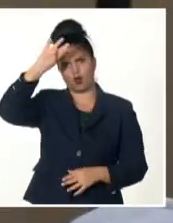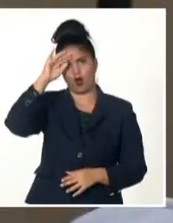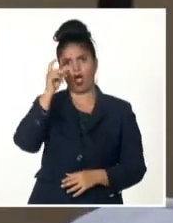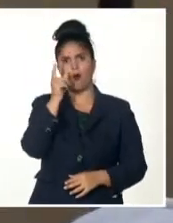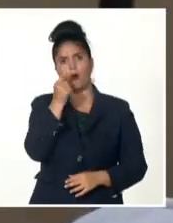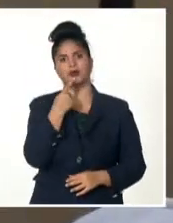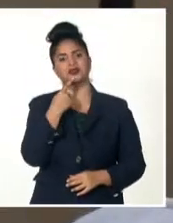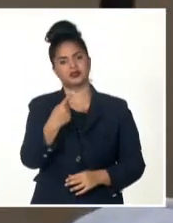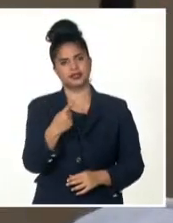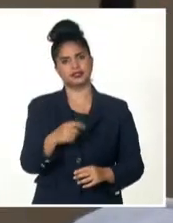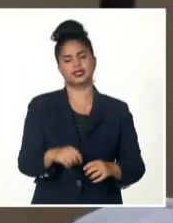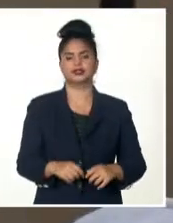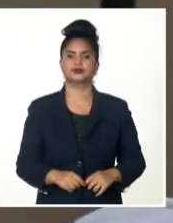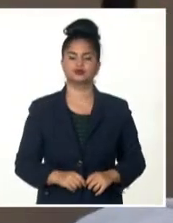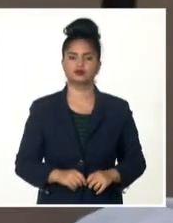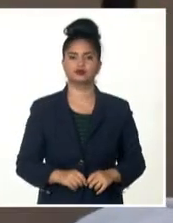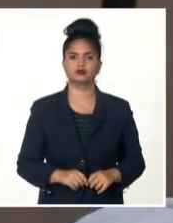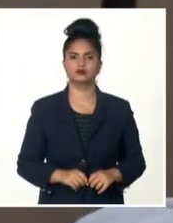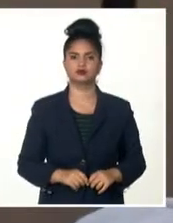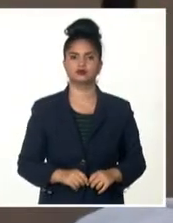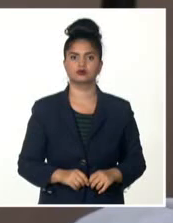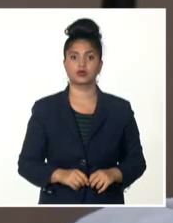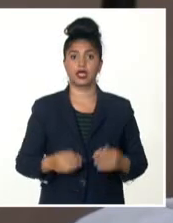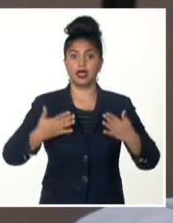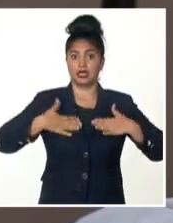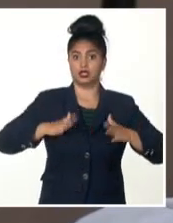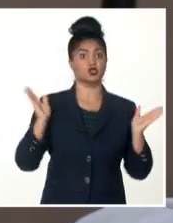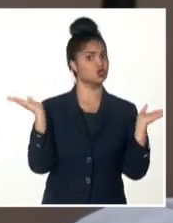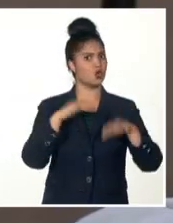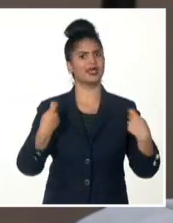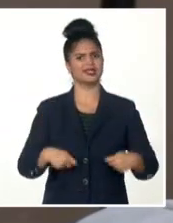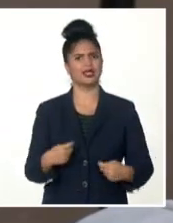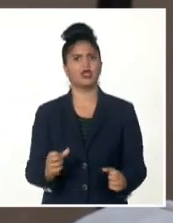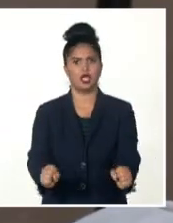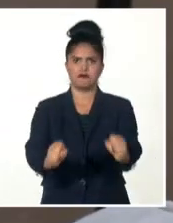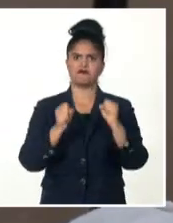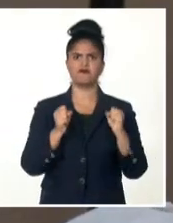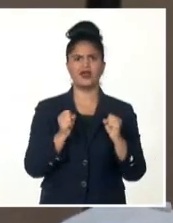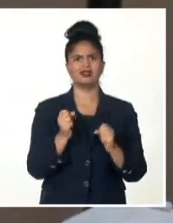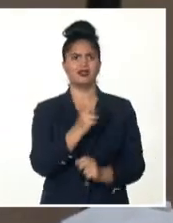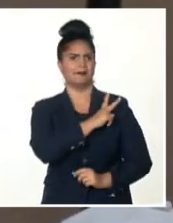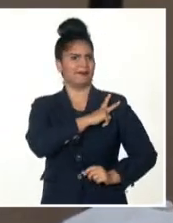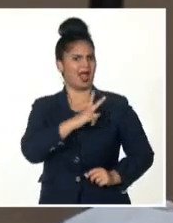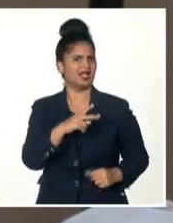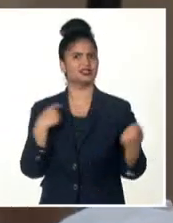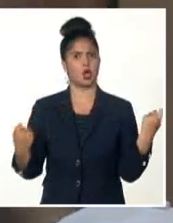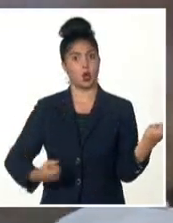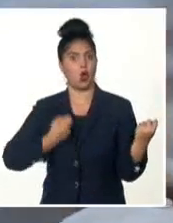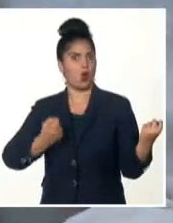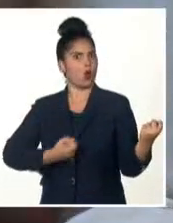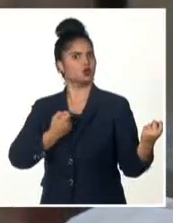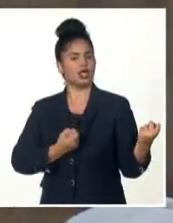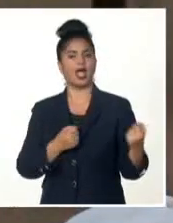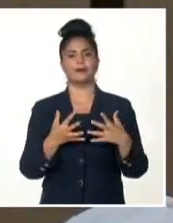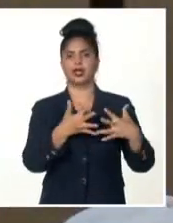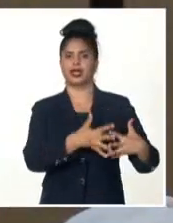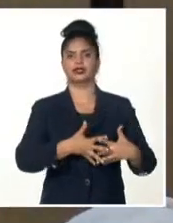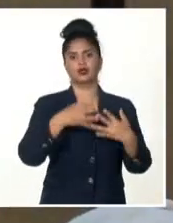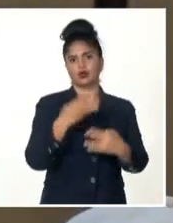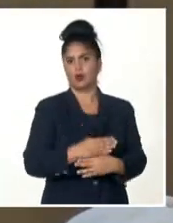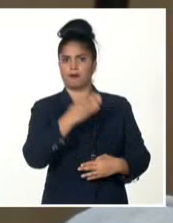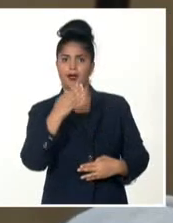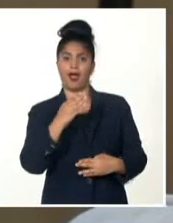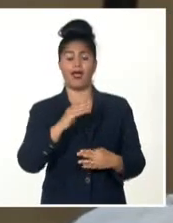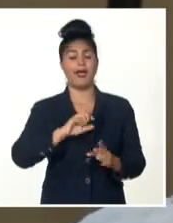la batalla en contra del bloqueo, así como de la inclusión de Cuba en